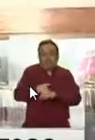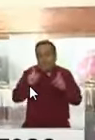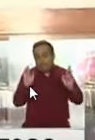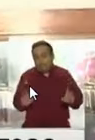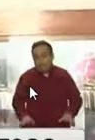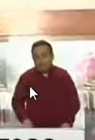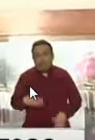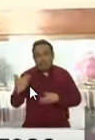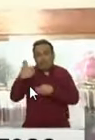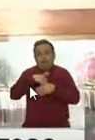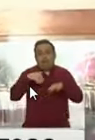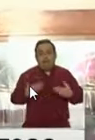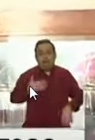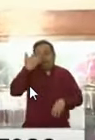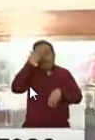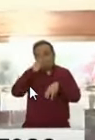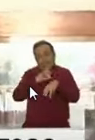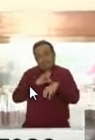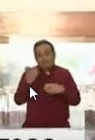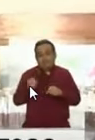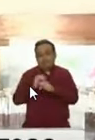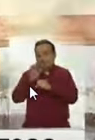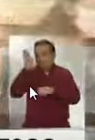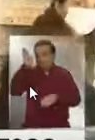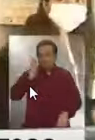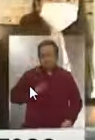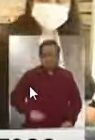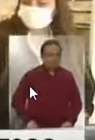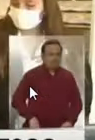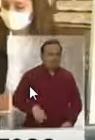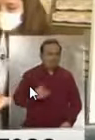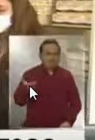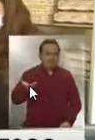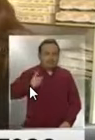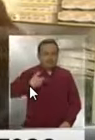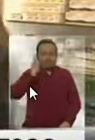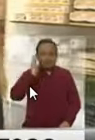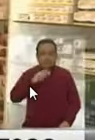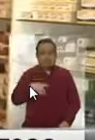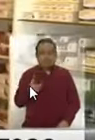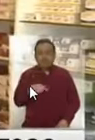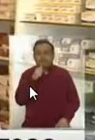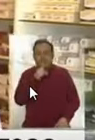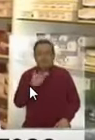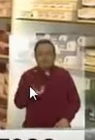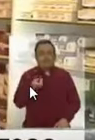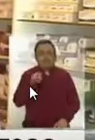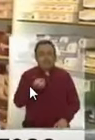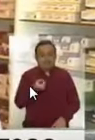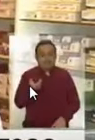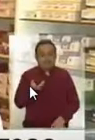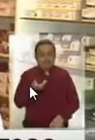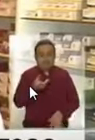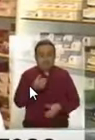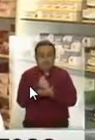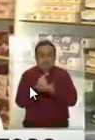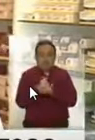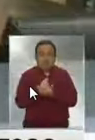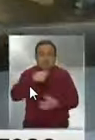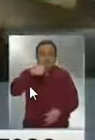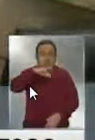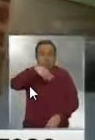venir ahora porque estamos enfermos con esta chaque que anda pegando. Lo que estaba faltando aquí en el pueblo, porque en realidad los remedios son muy caros